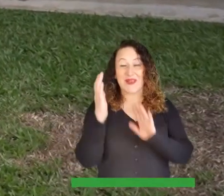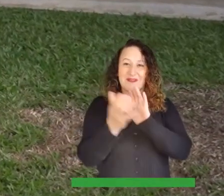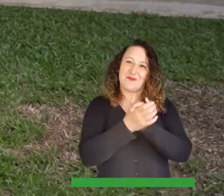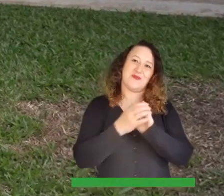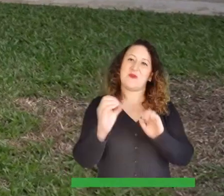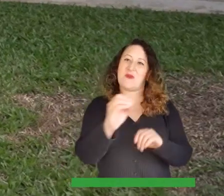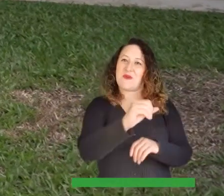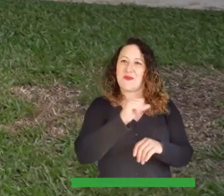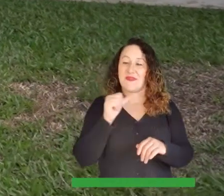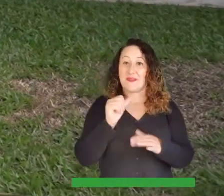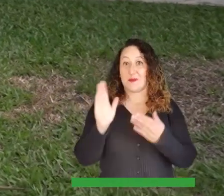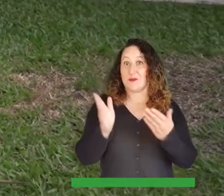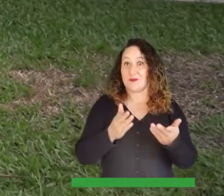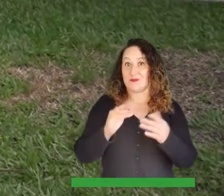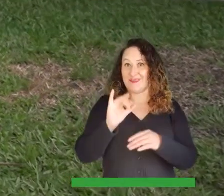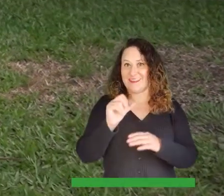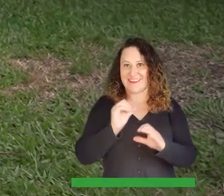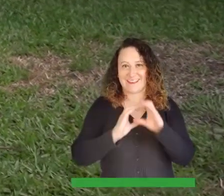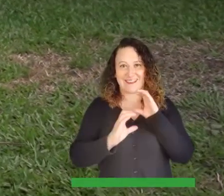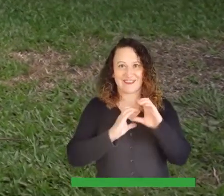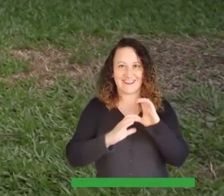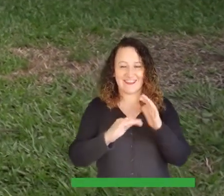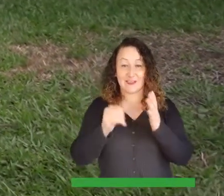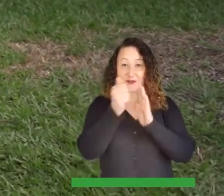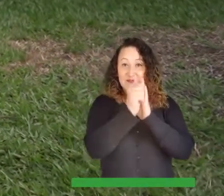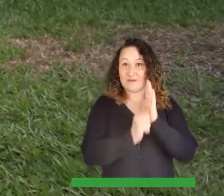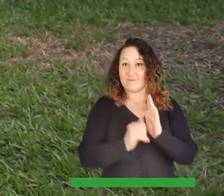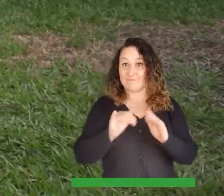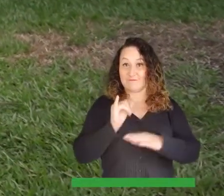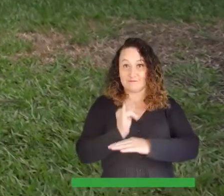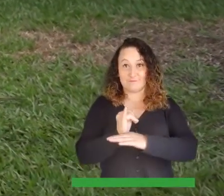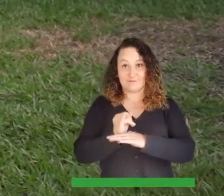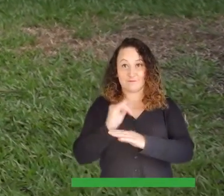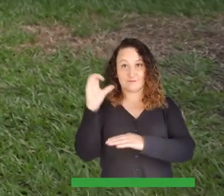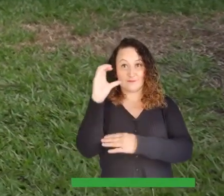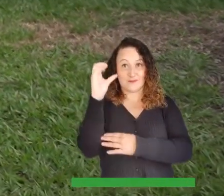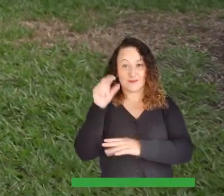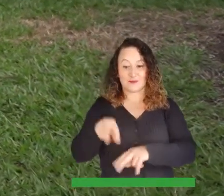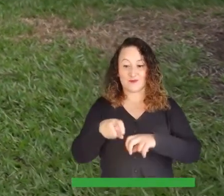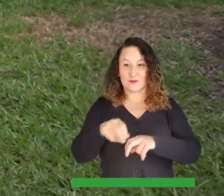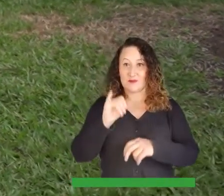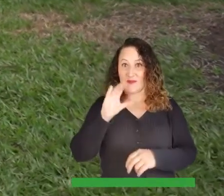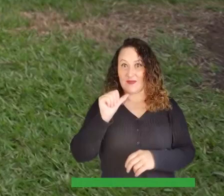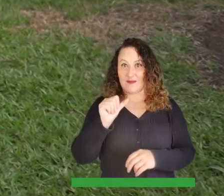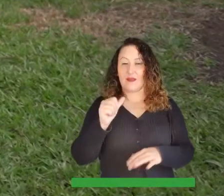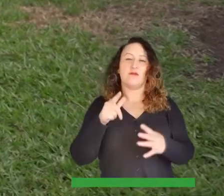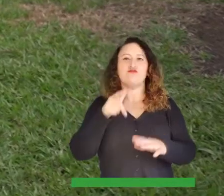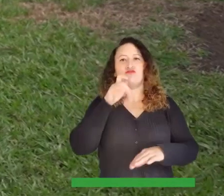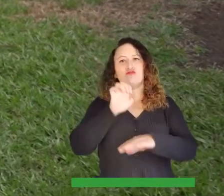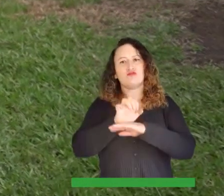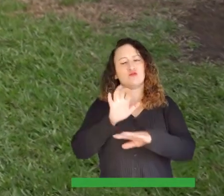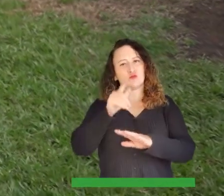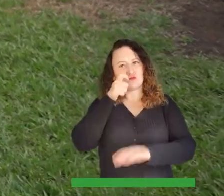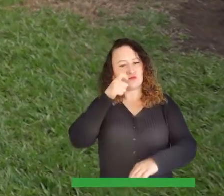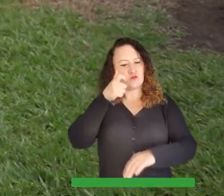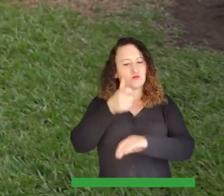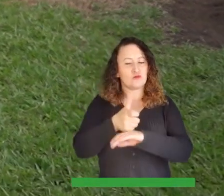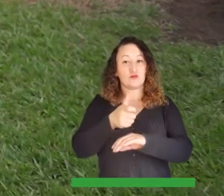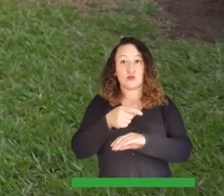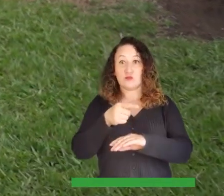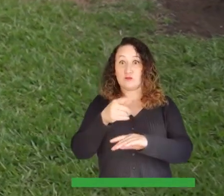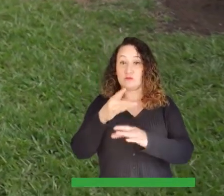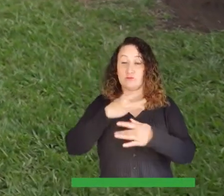amigas y amigos, bienvenidos a ICA Comunica, programa del Instituto Colombiano Agropecuario ICA, entidad encargada de velar por la sanidad